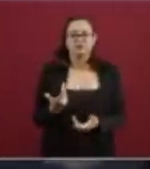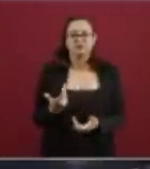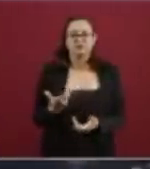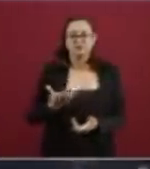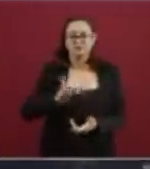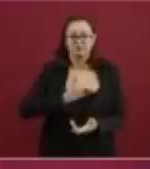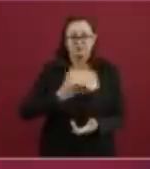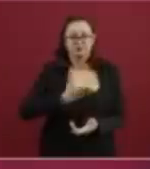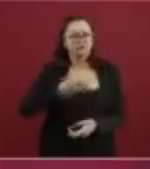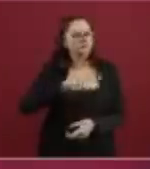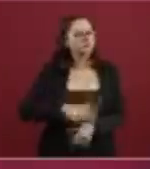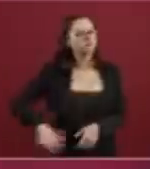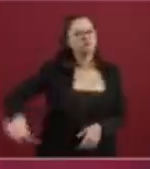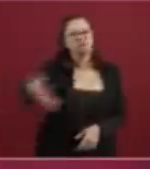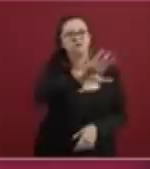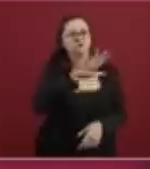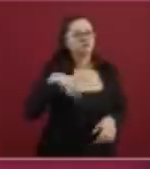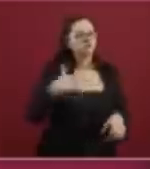sí,